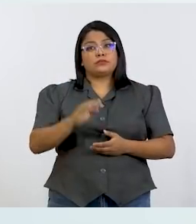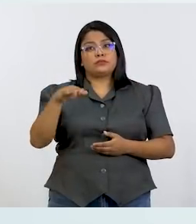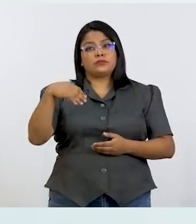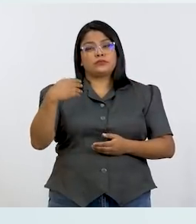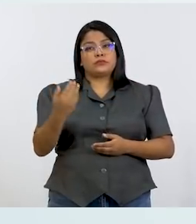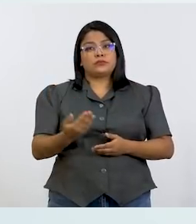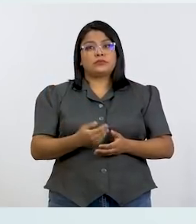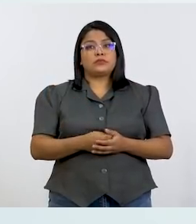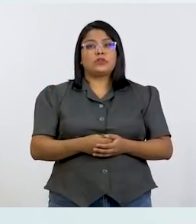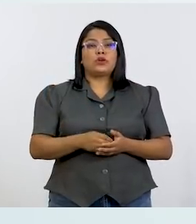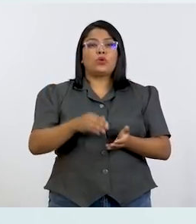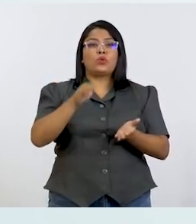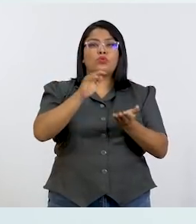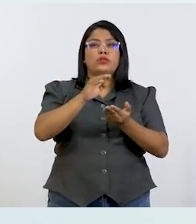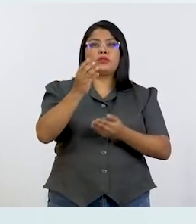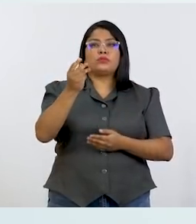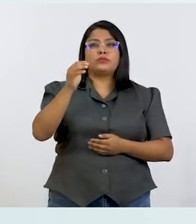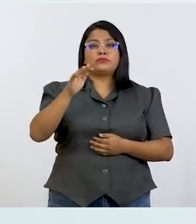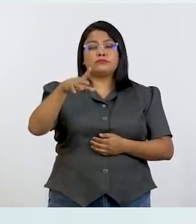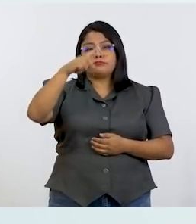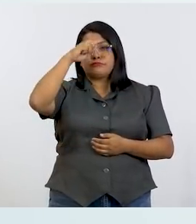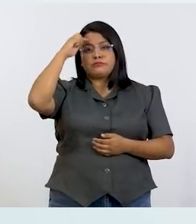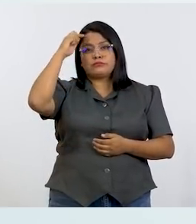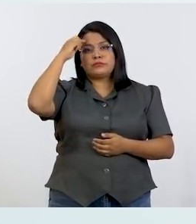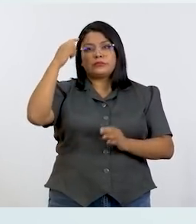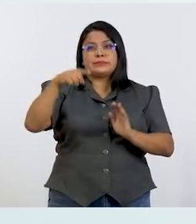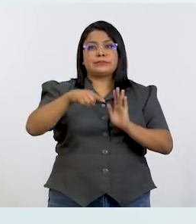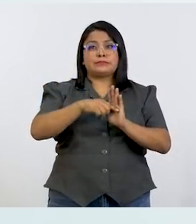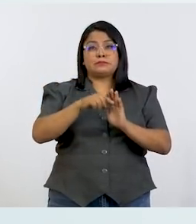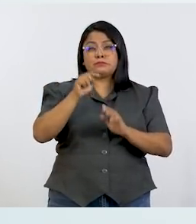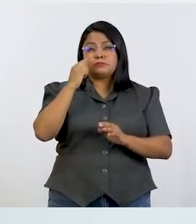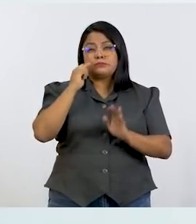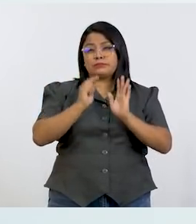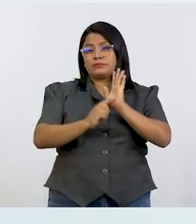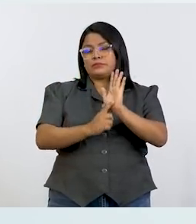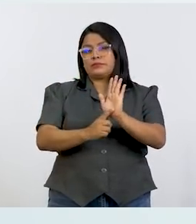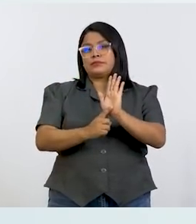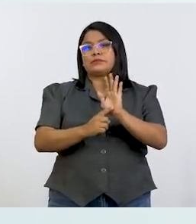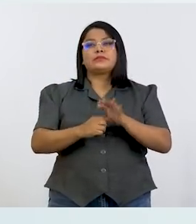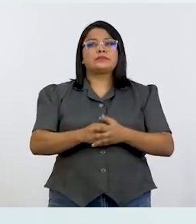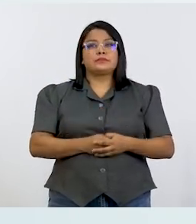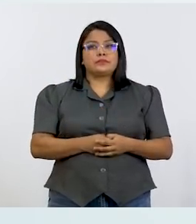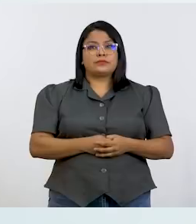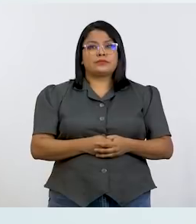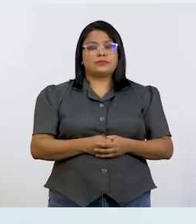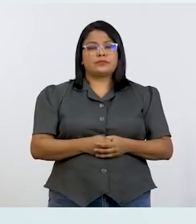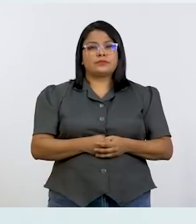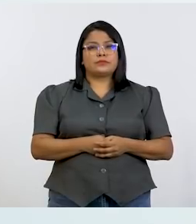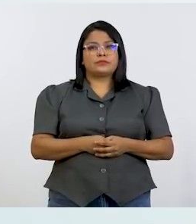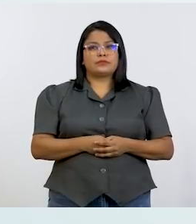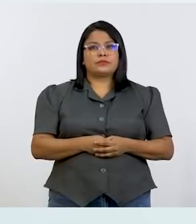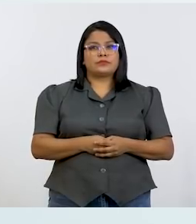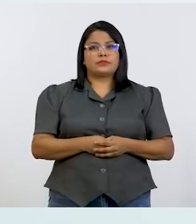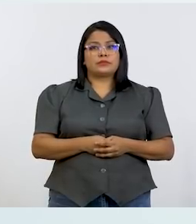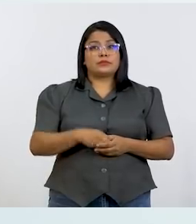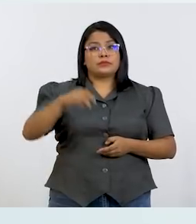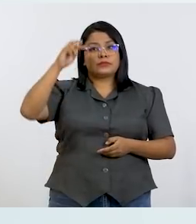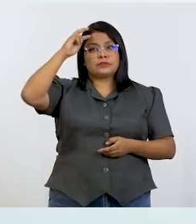trabajan solo con números menores que 10. Luego, en la unidad 5, se trabajan restas de este